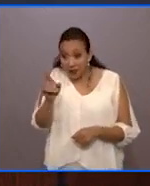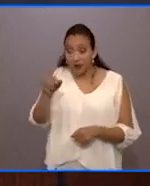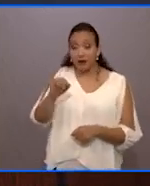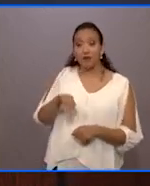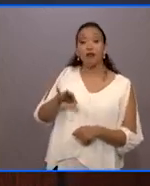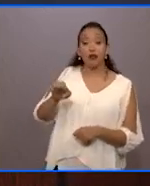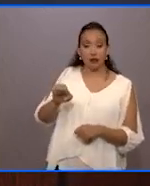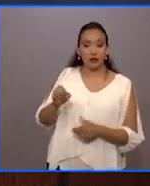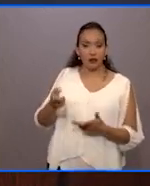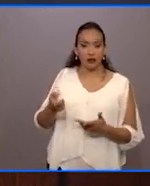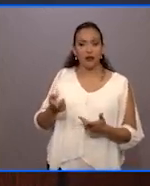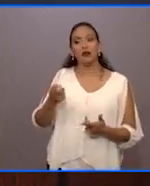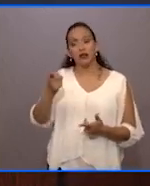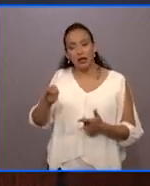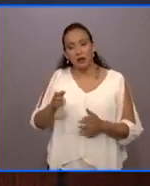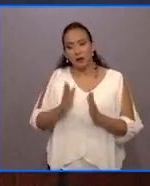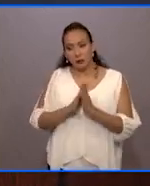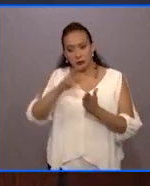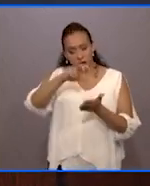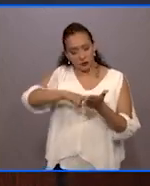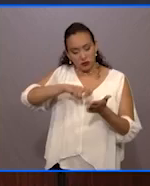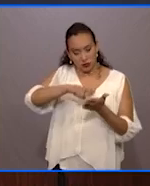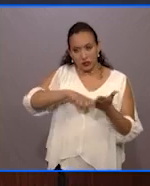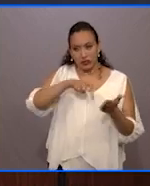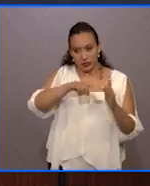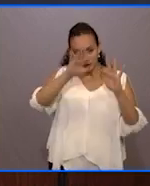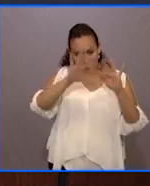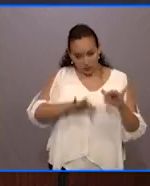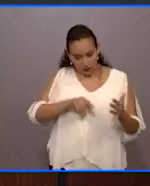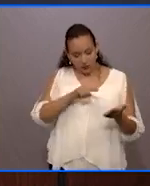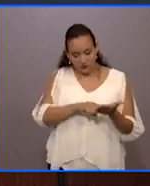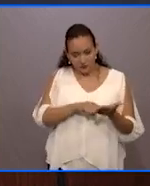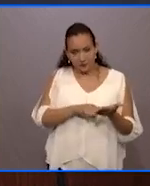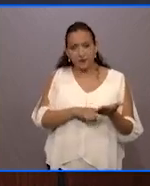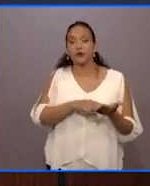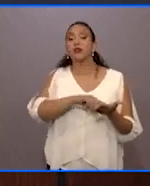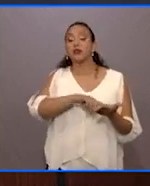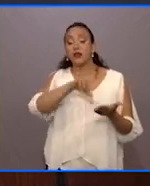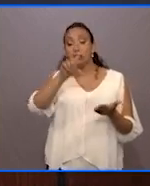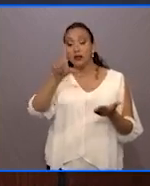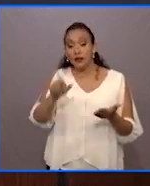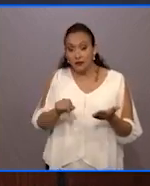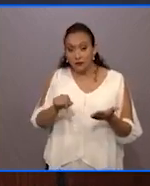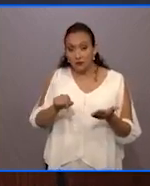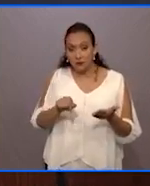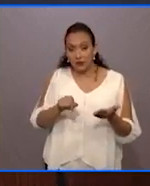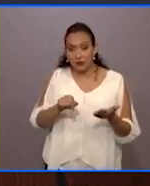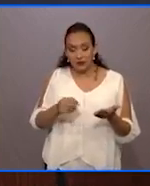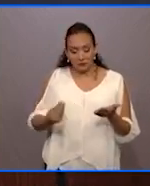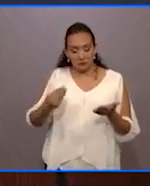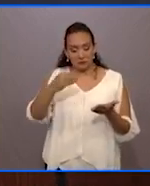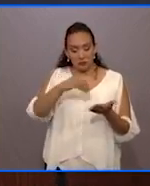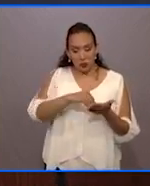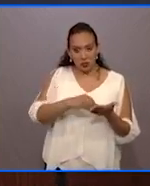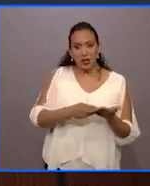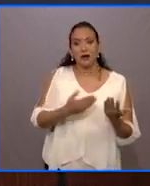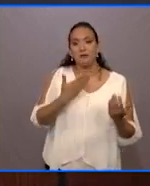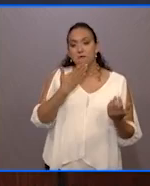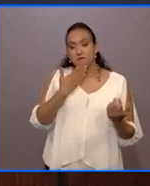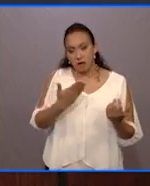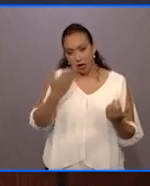Nacional Electoral que modifique el acuerdo y que, pues, por decirlo de manera